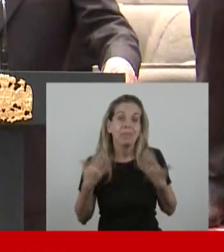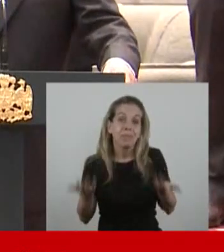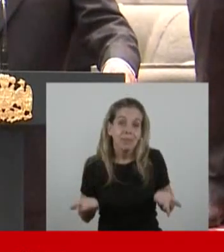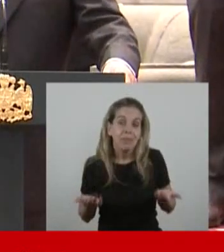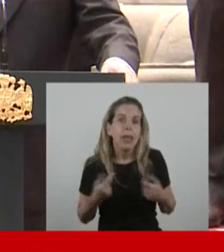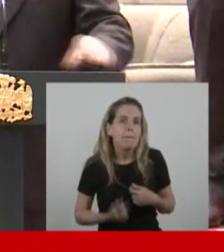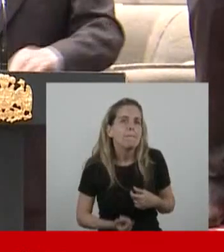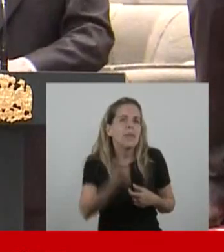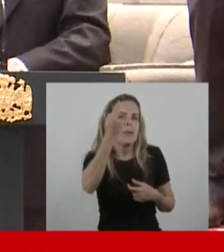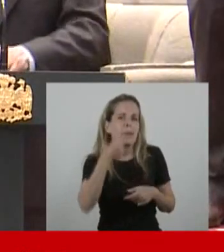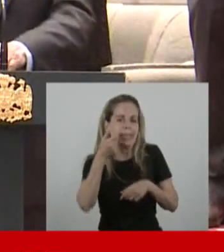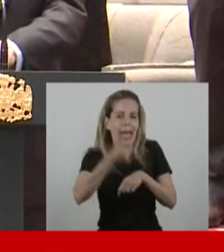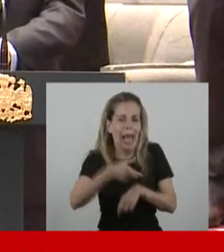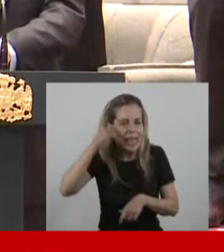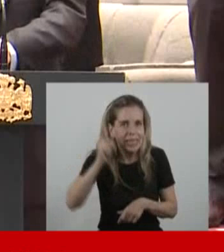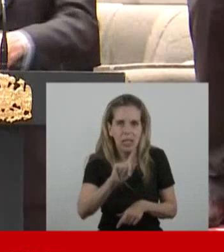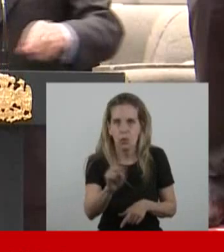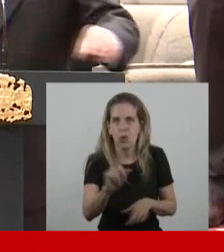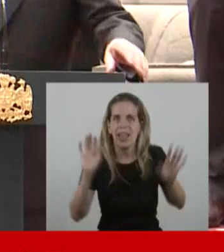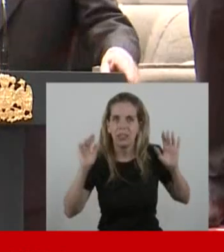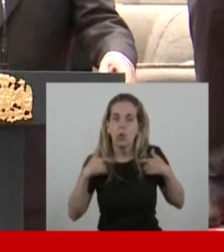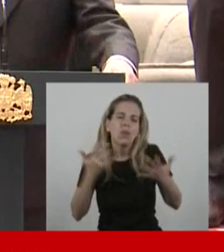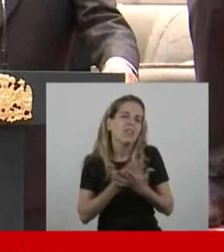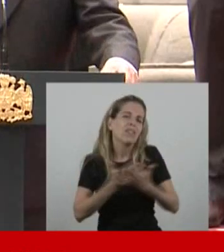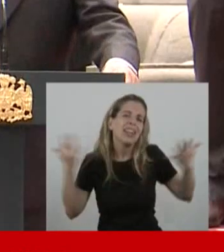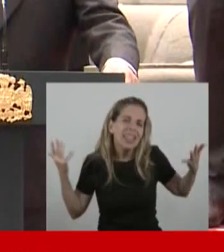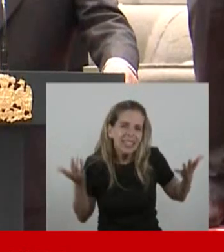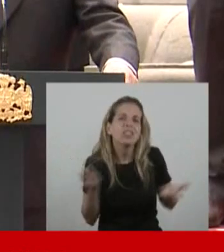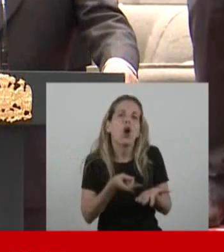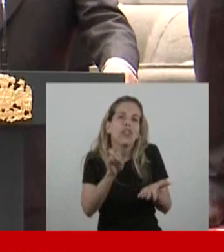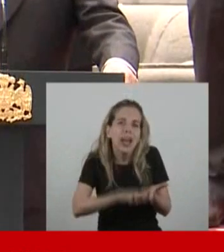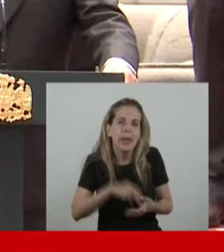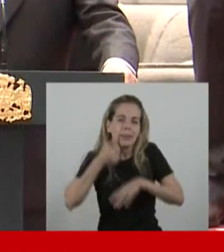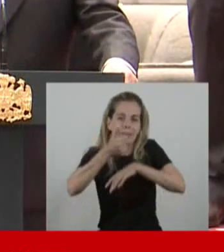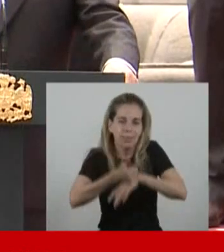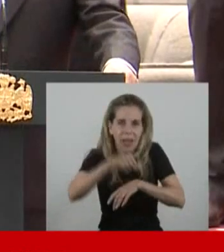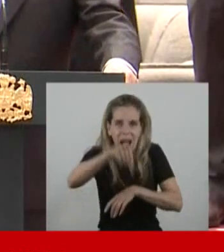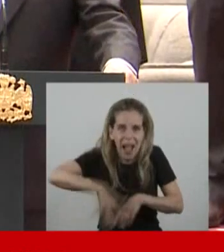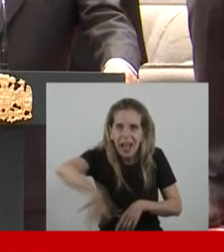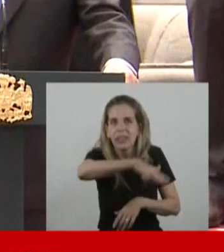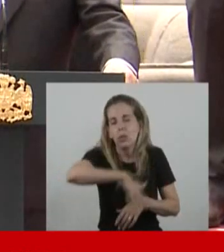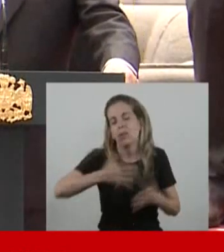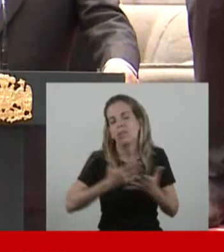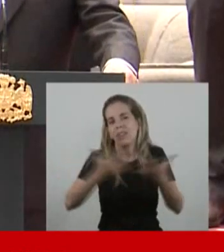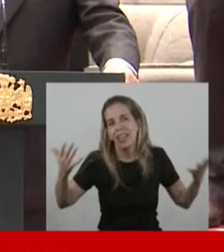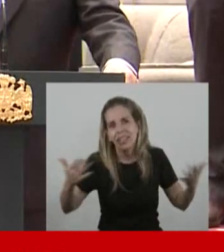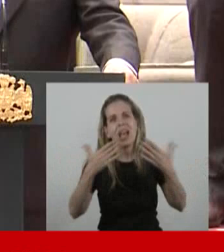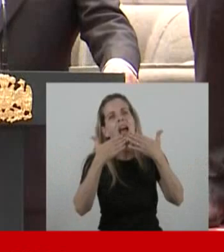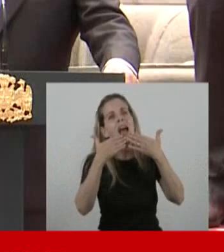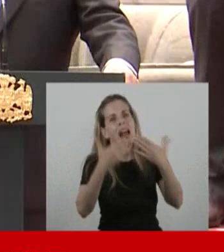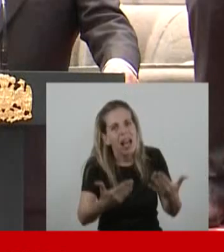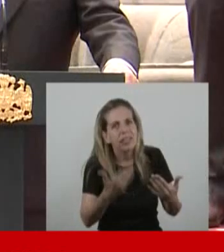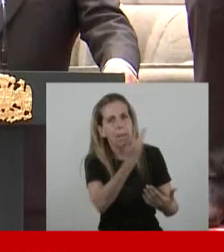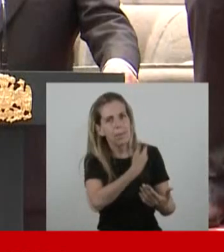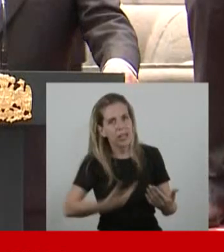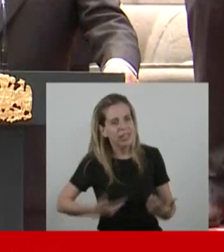la primera vez que estoy en Santiago de Chile. Feliz de estar de otra vez aquí en Santiago de Chile. Gracias, presidente, de verdad, por